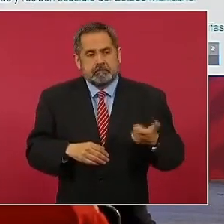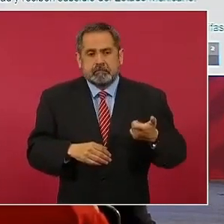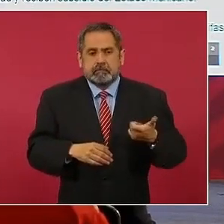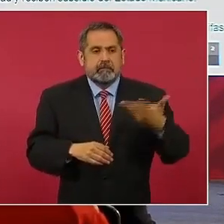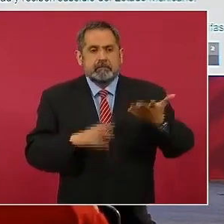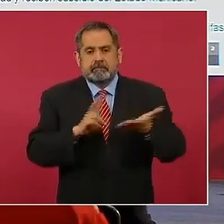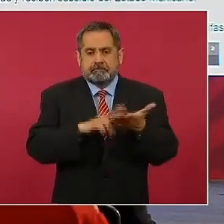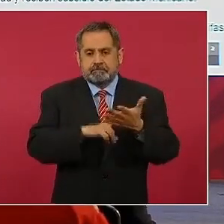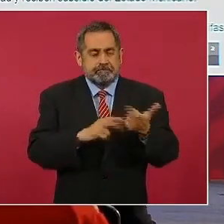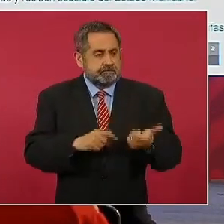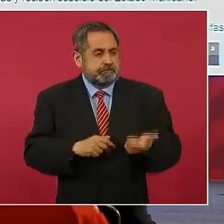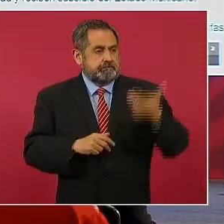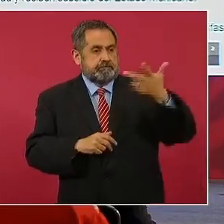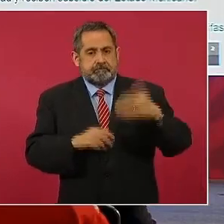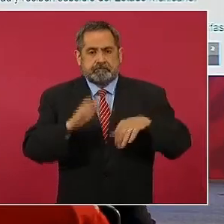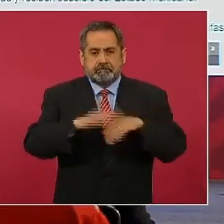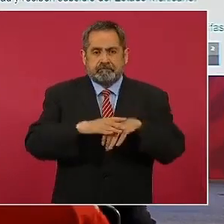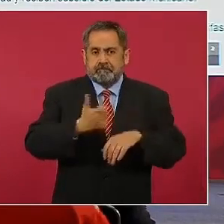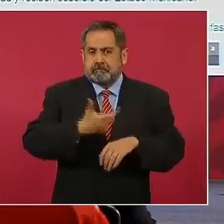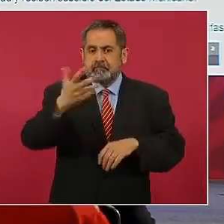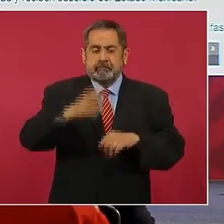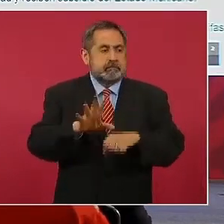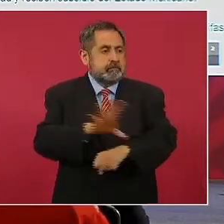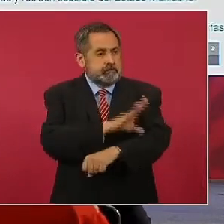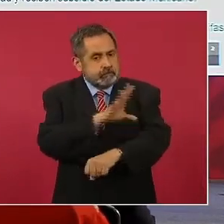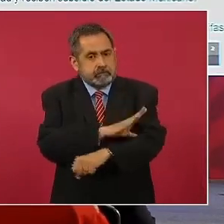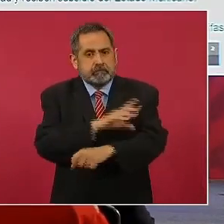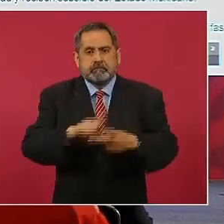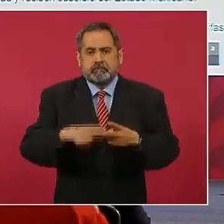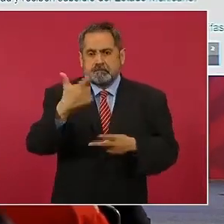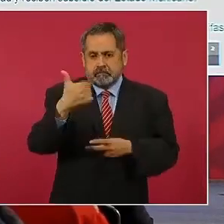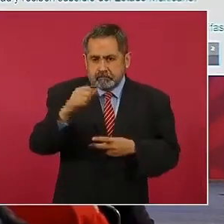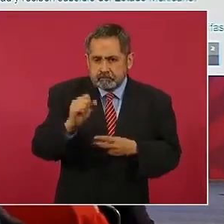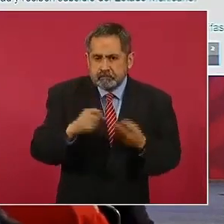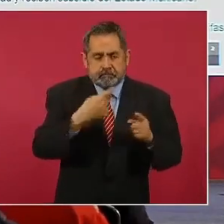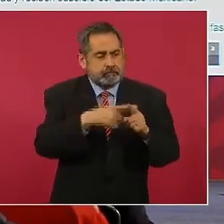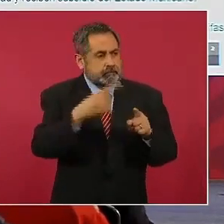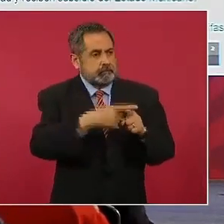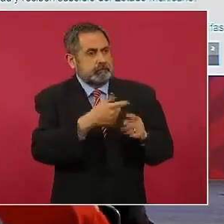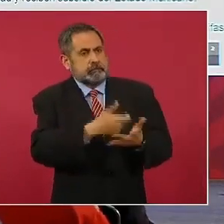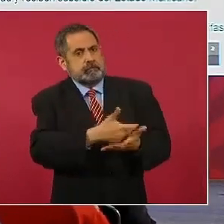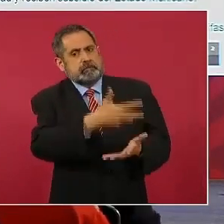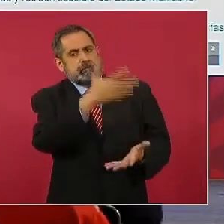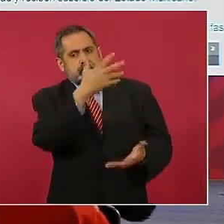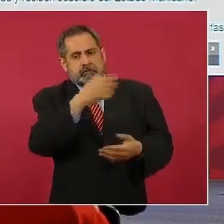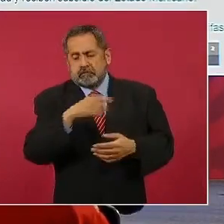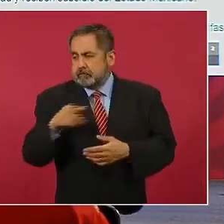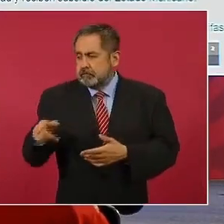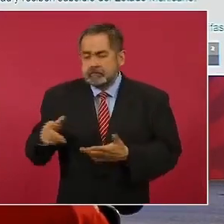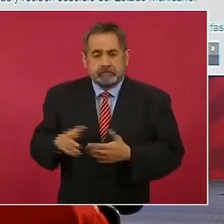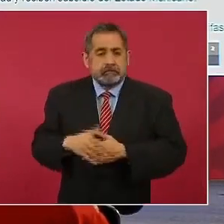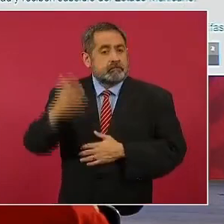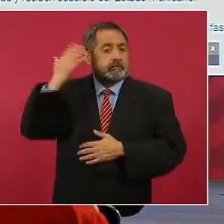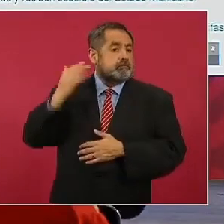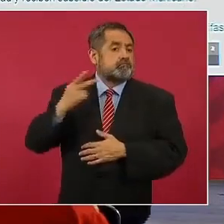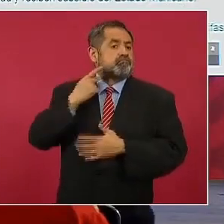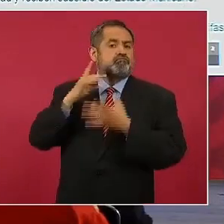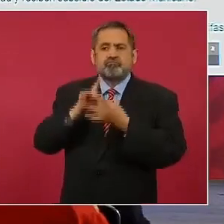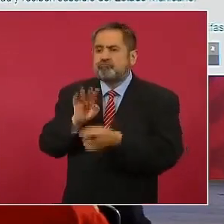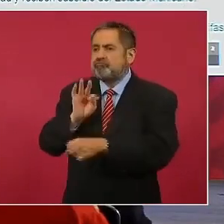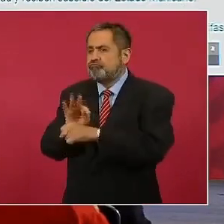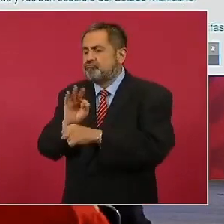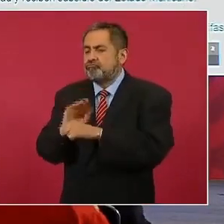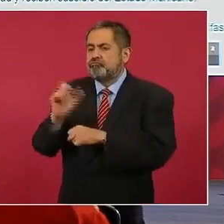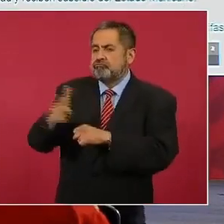públicos, en la electricidad, en el gas, ¿no?, entre otros, y no había política social